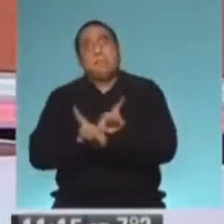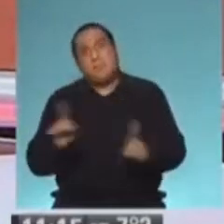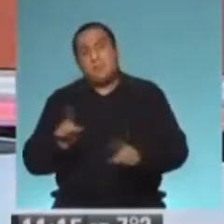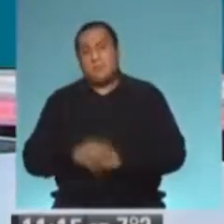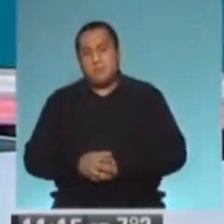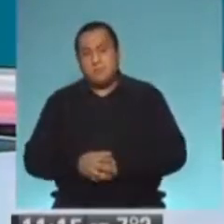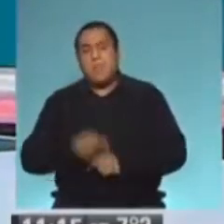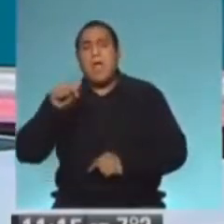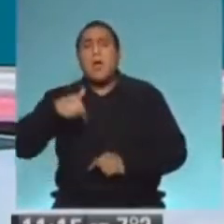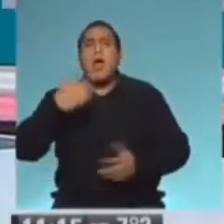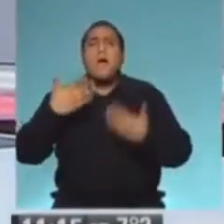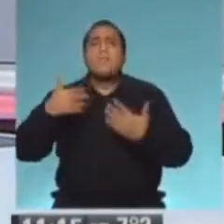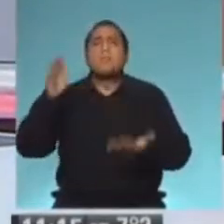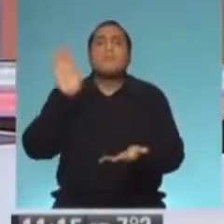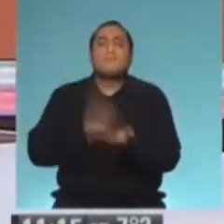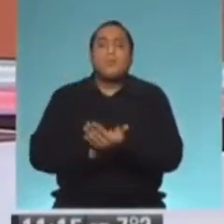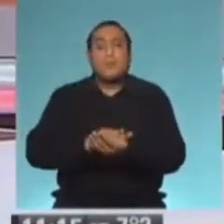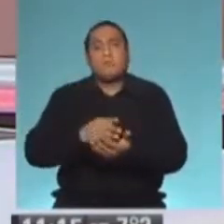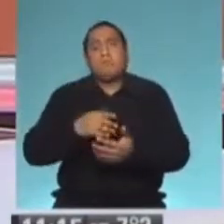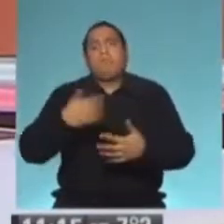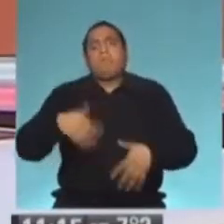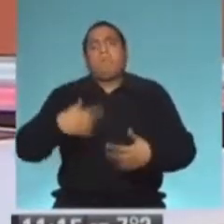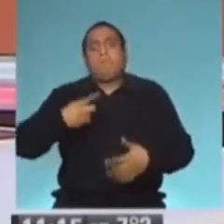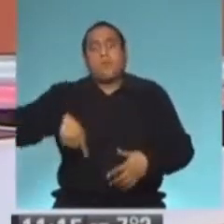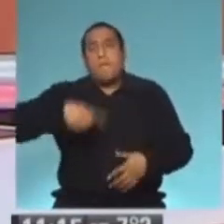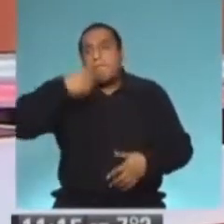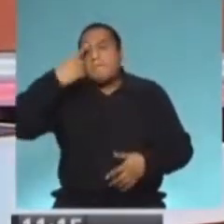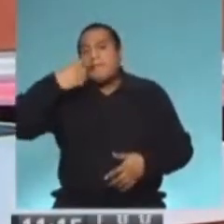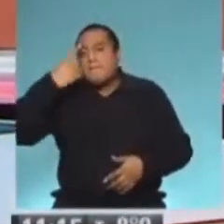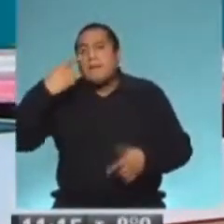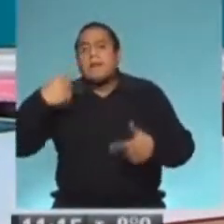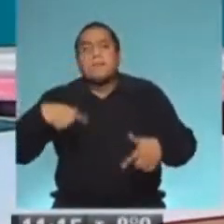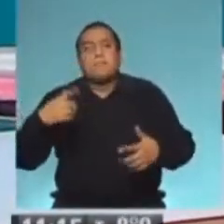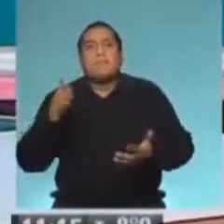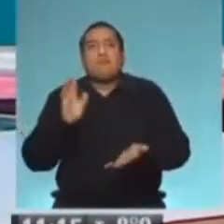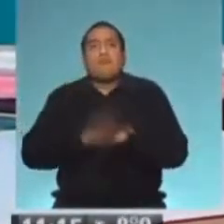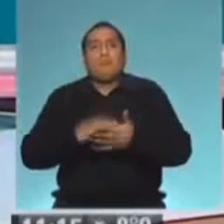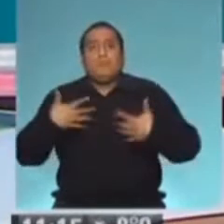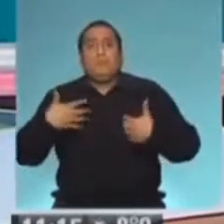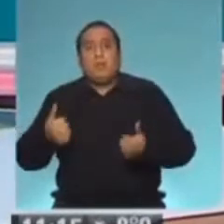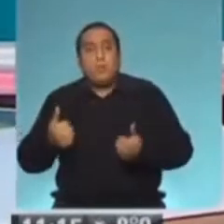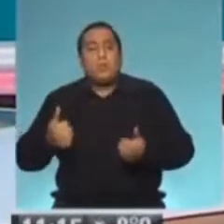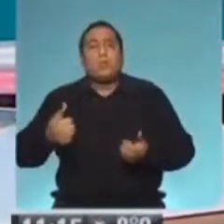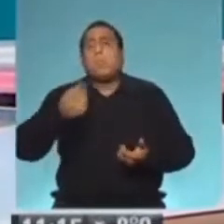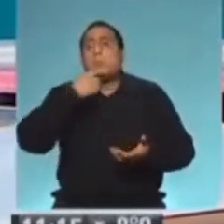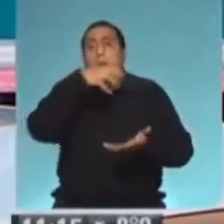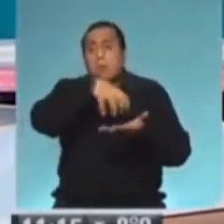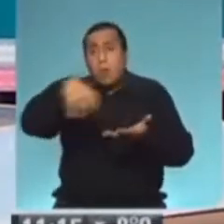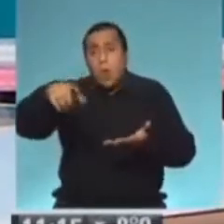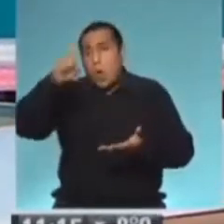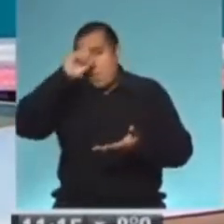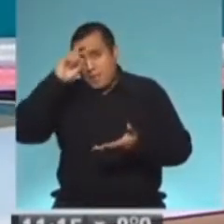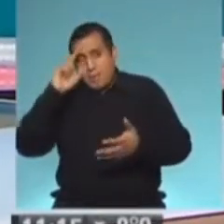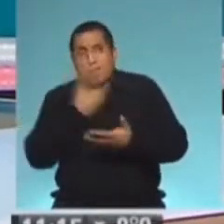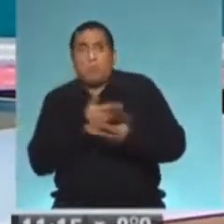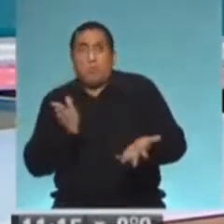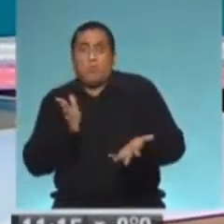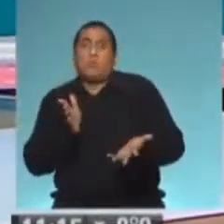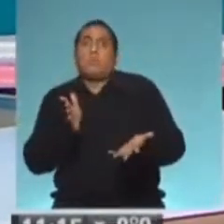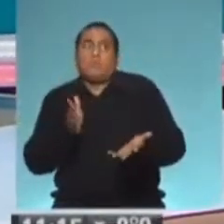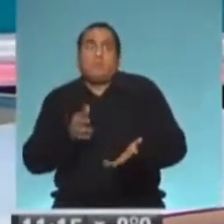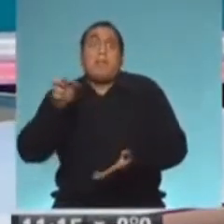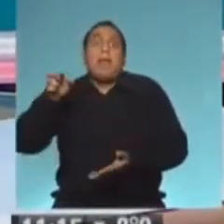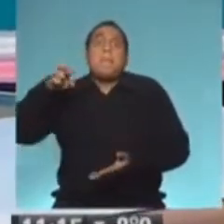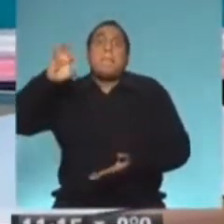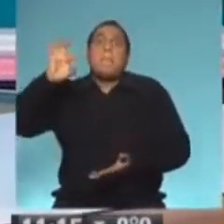Vamos a hablar de algo que nos interesa mucho, que es la atención, por supuesto, sanitaria en los establecimientos públicos. Y si hablamos de hospital público, hablamos del Hospital